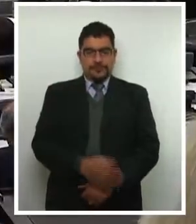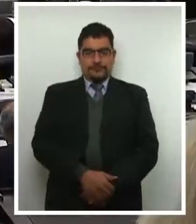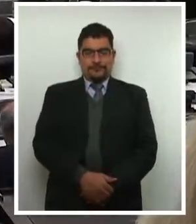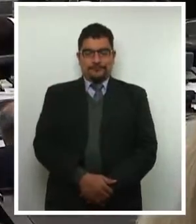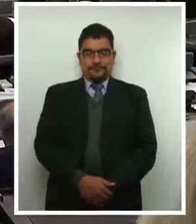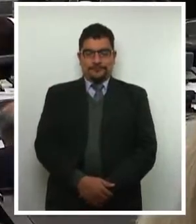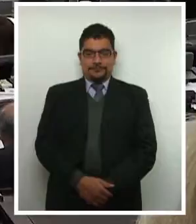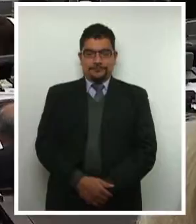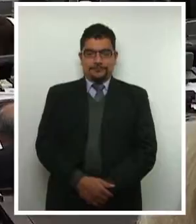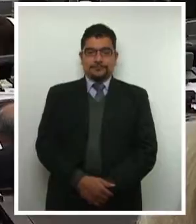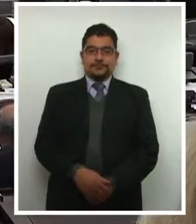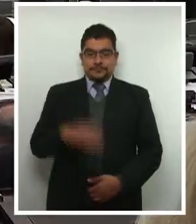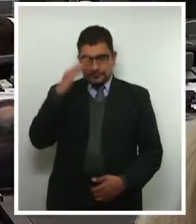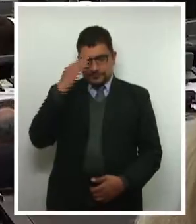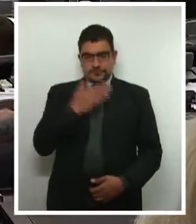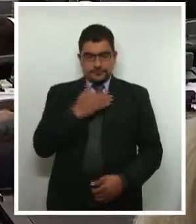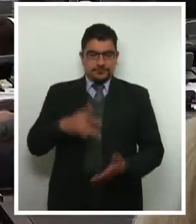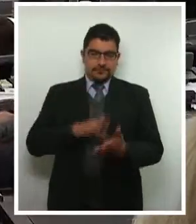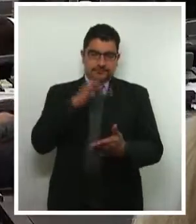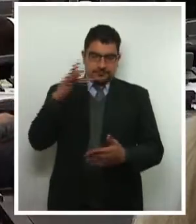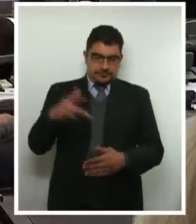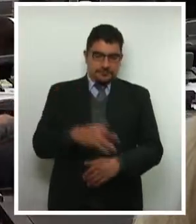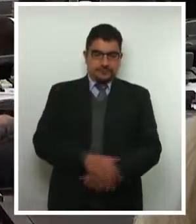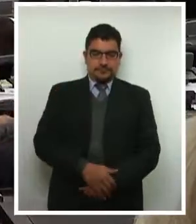Gracias, señor presidente.